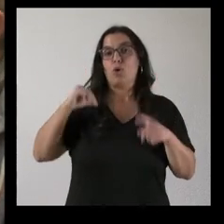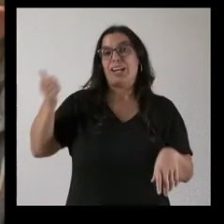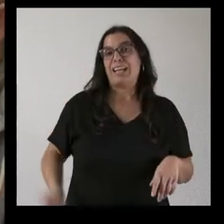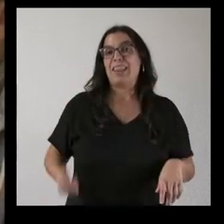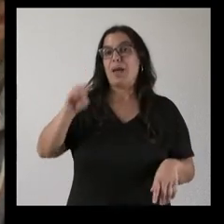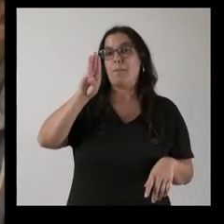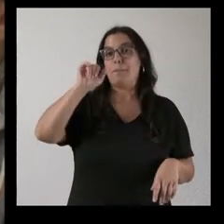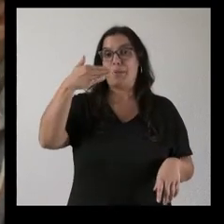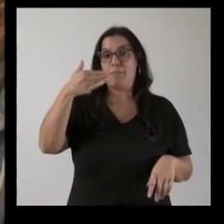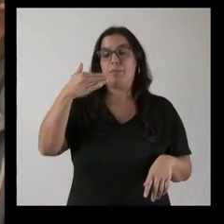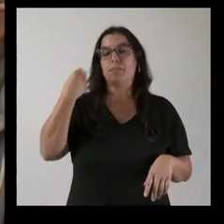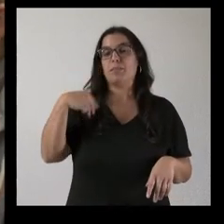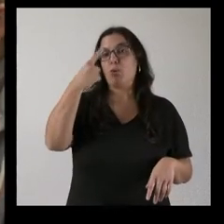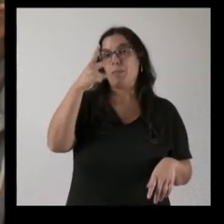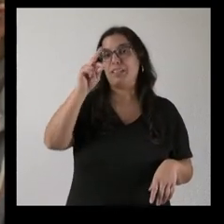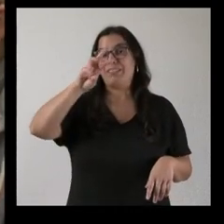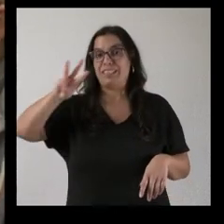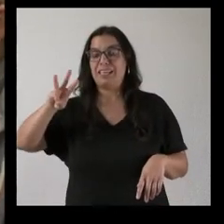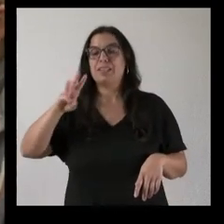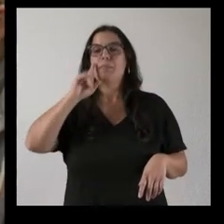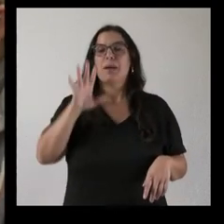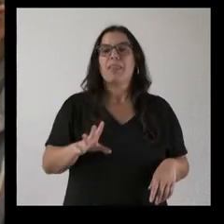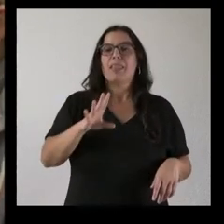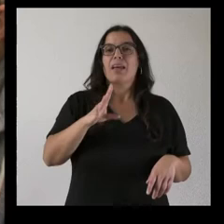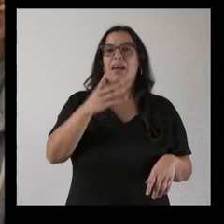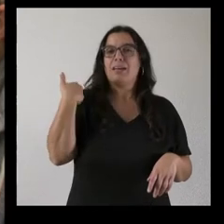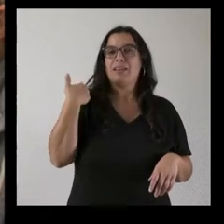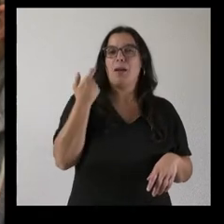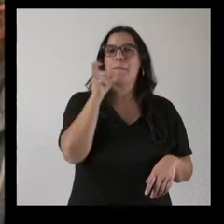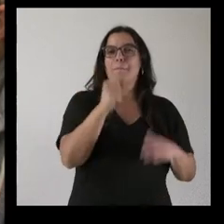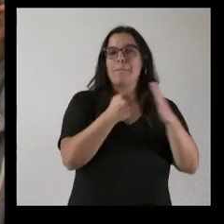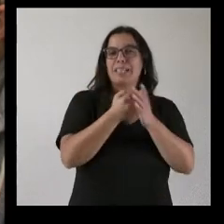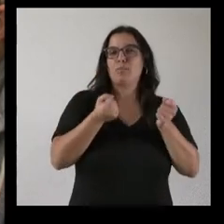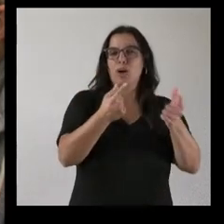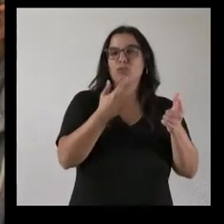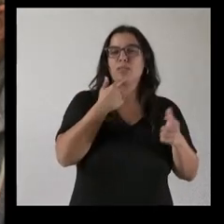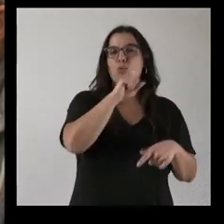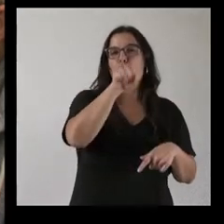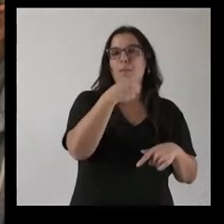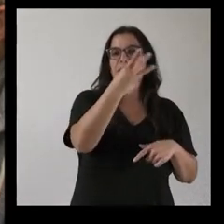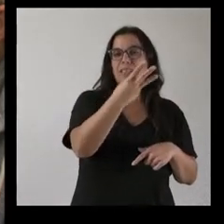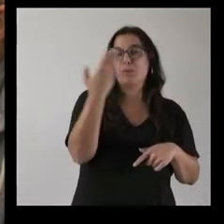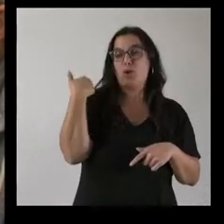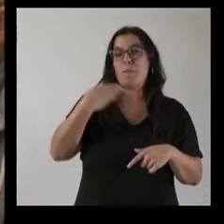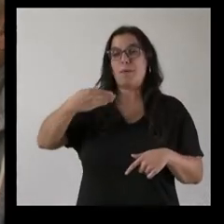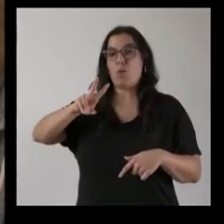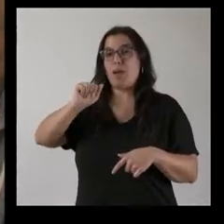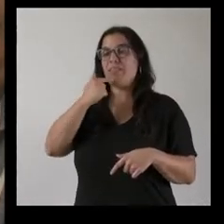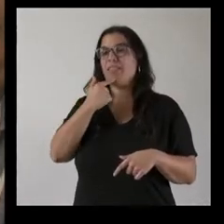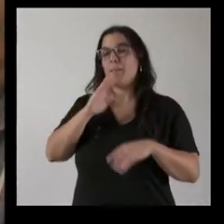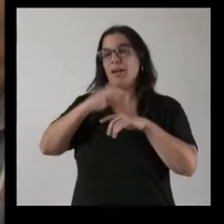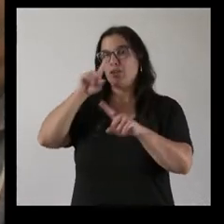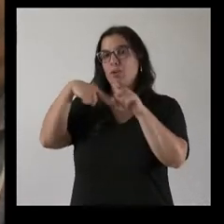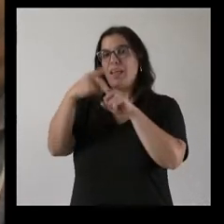2023 que en el techo de gasto creo que está fijada en el 1,6 y según las previsiones de BBVA publicadas en otro día las situaba para